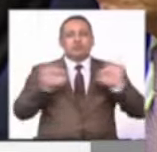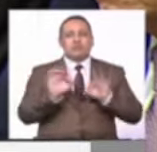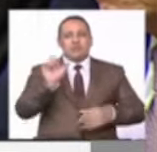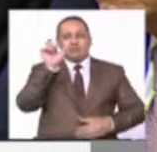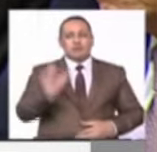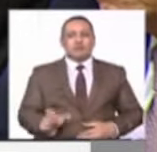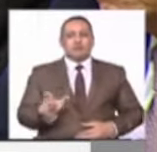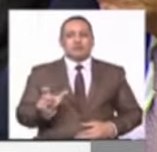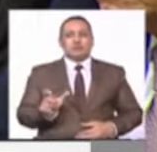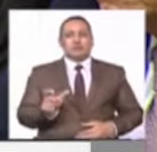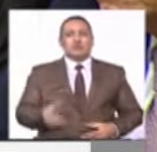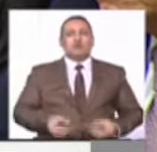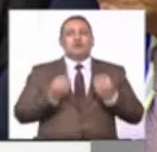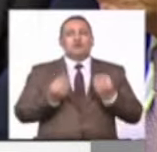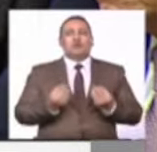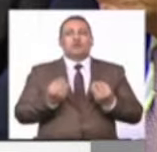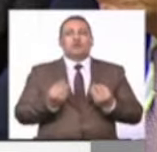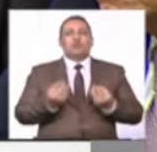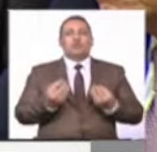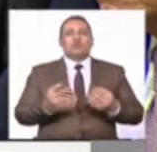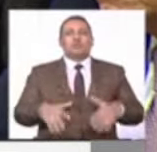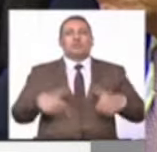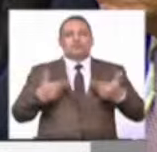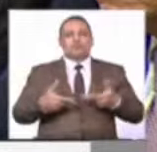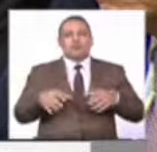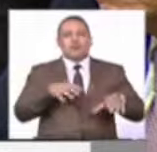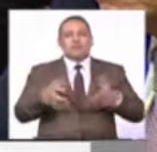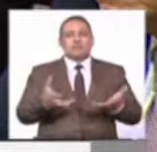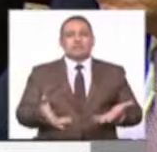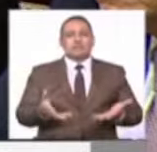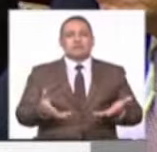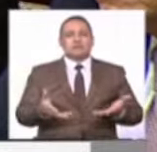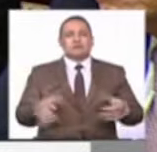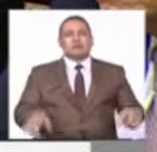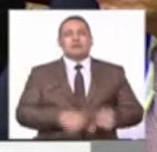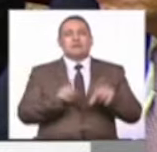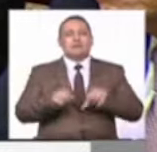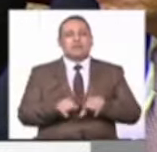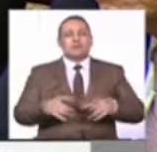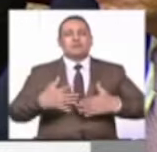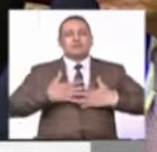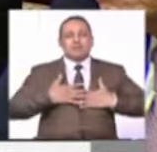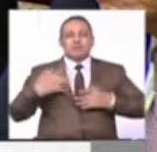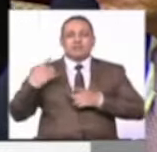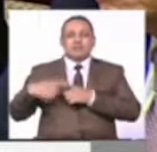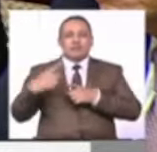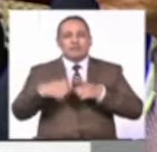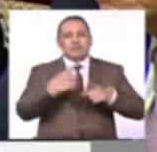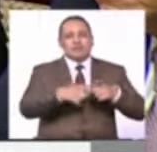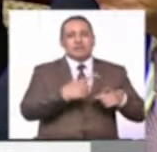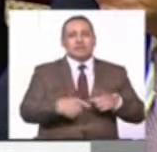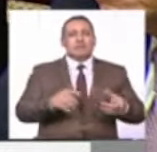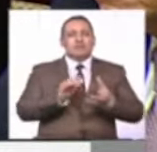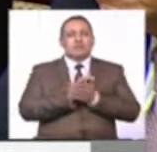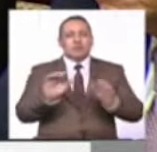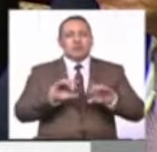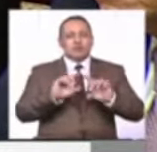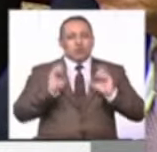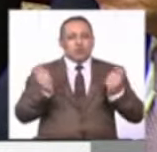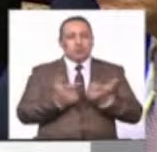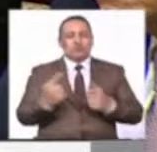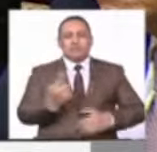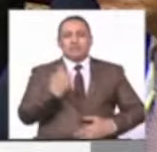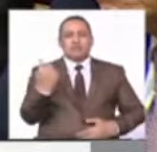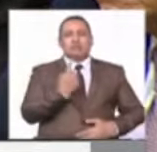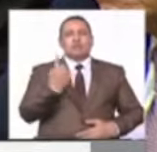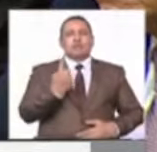fundamentales Como lo hicieron mis colegas de la junta